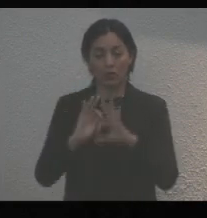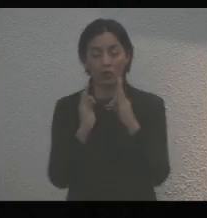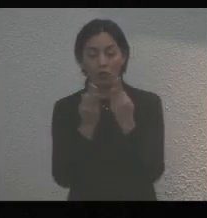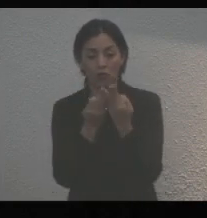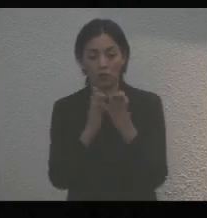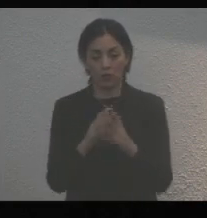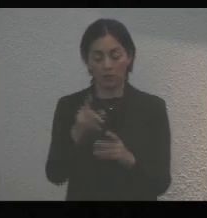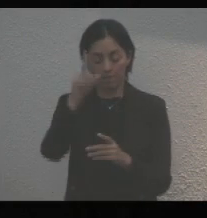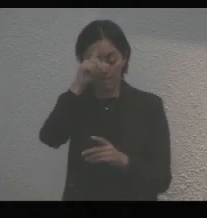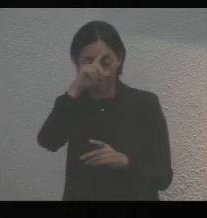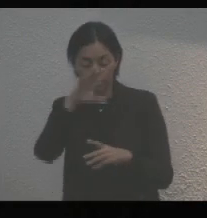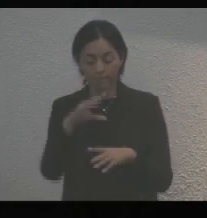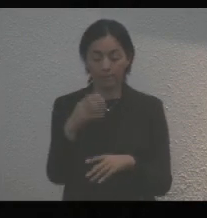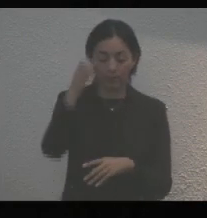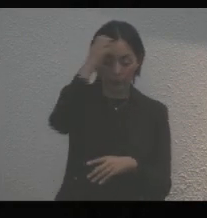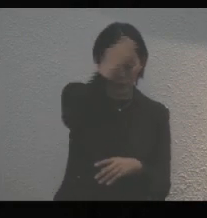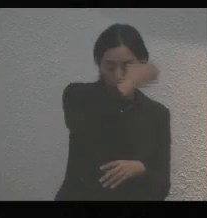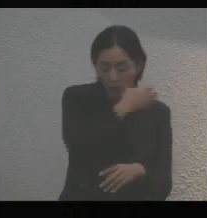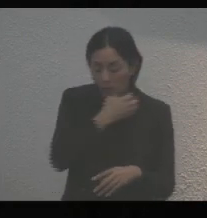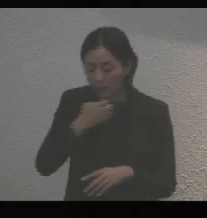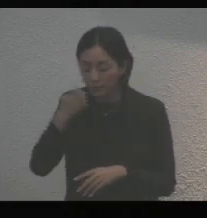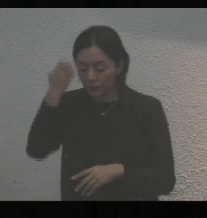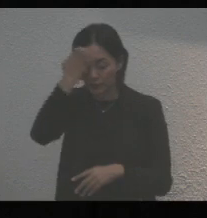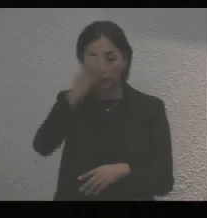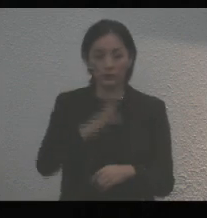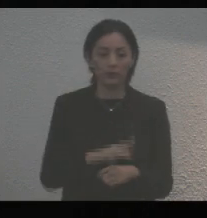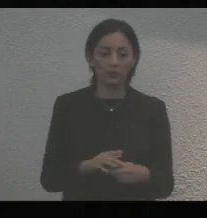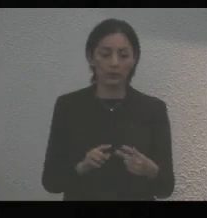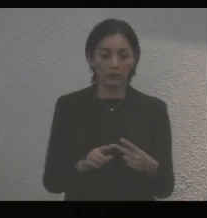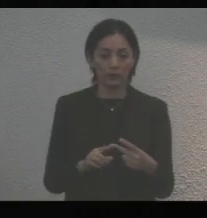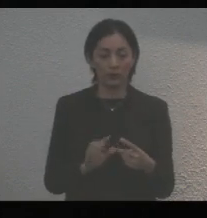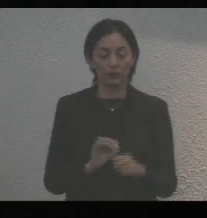un consejo de evaluación